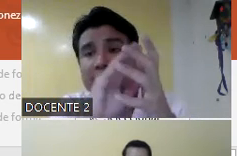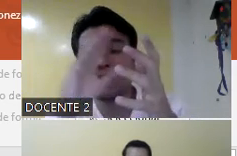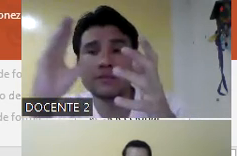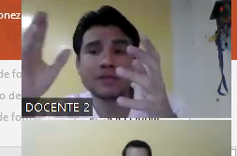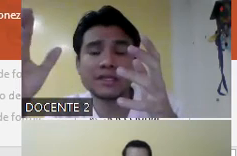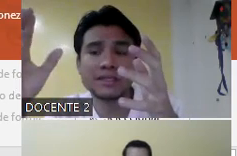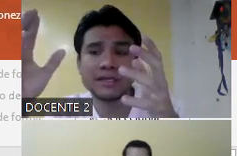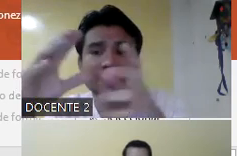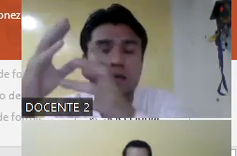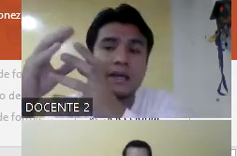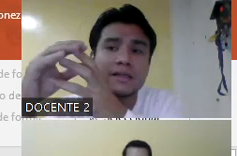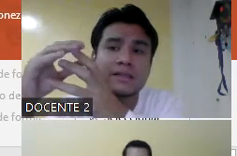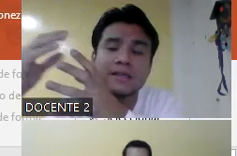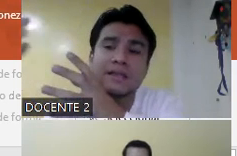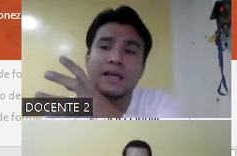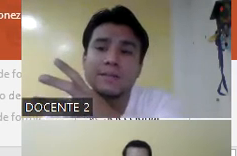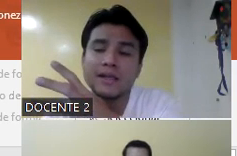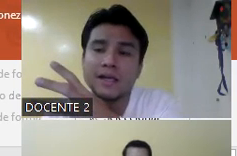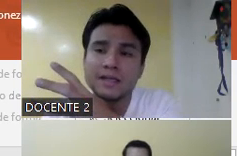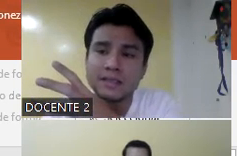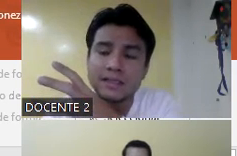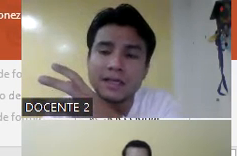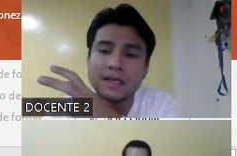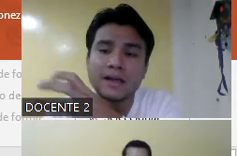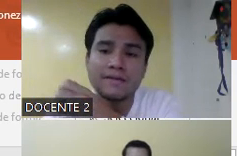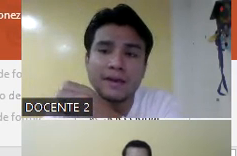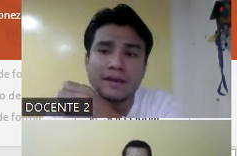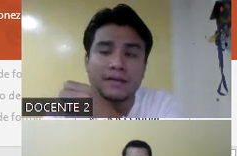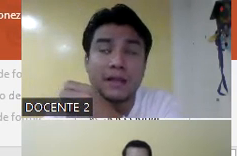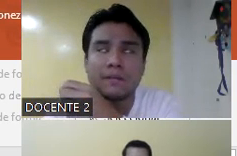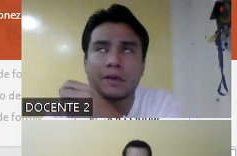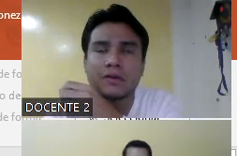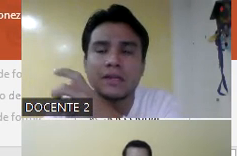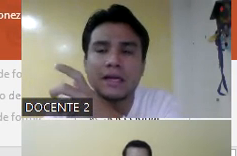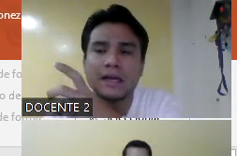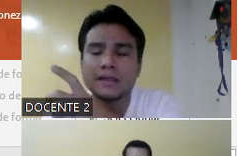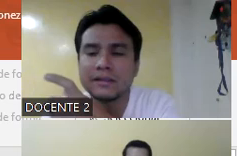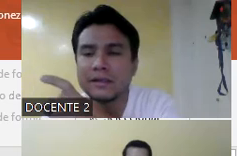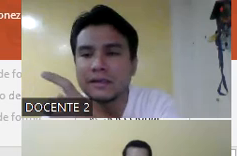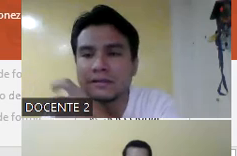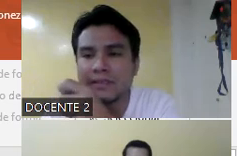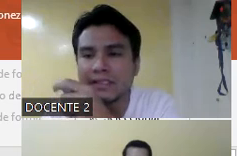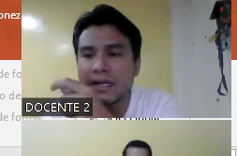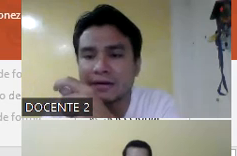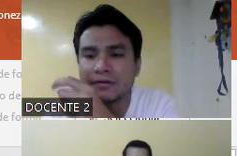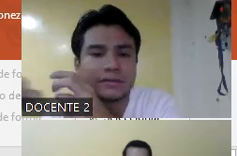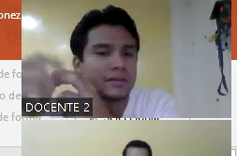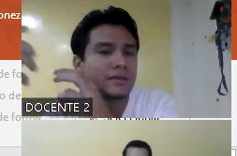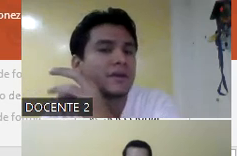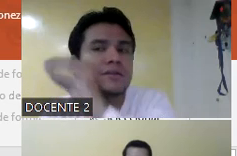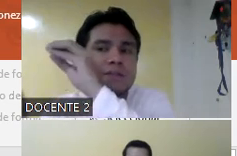eso, eliminamos el estrés. Y el estrés elimina la necesidad del café, perdón, del